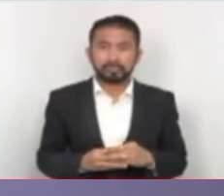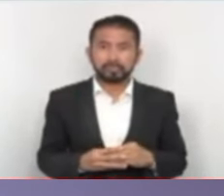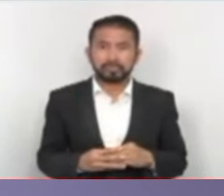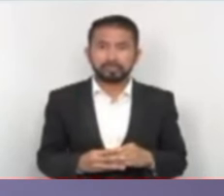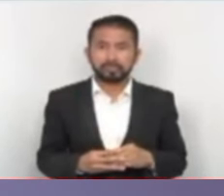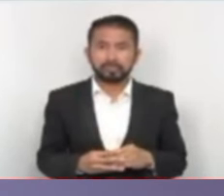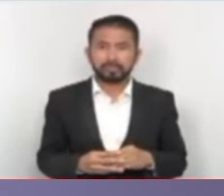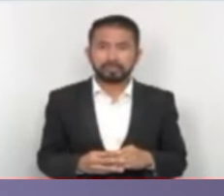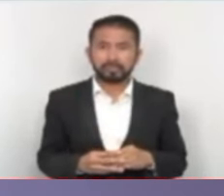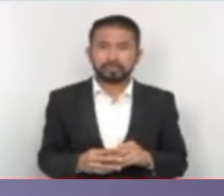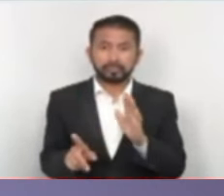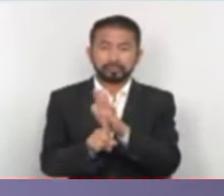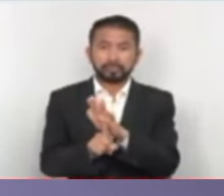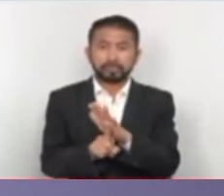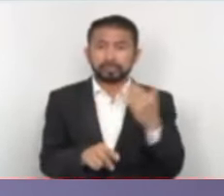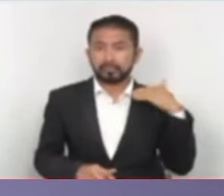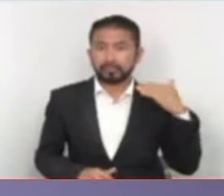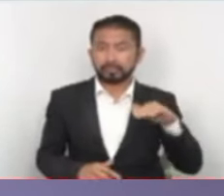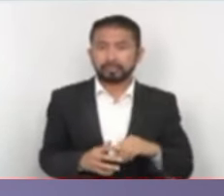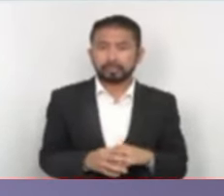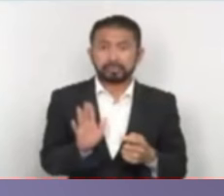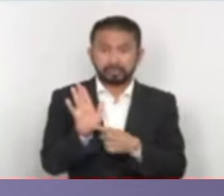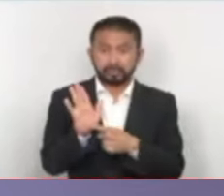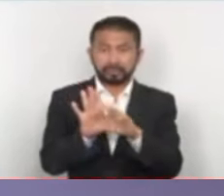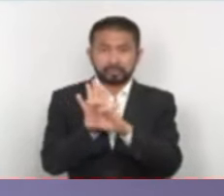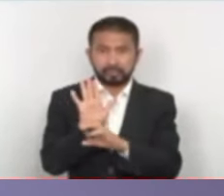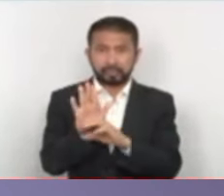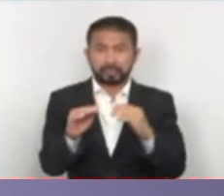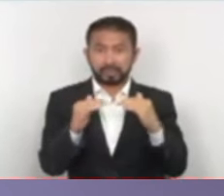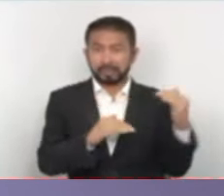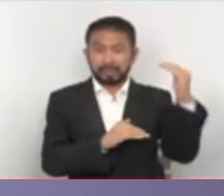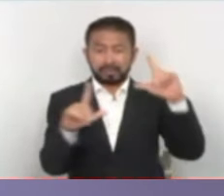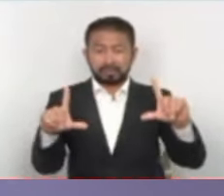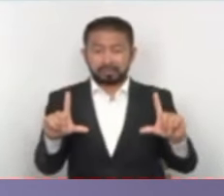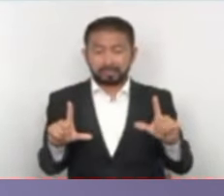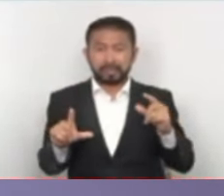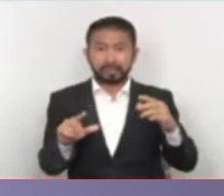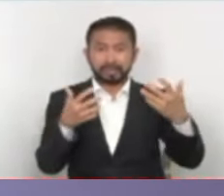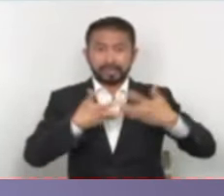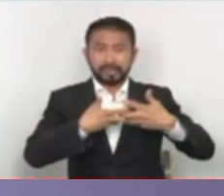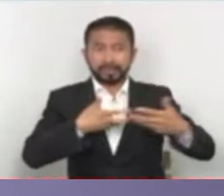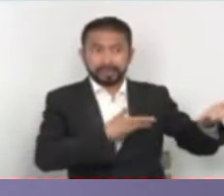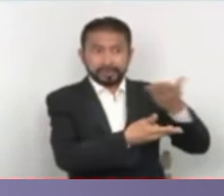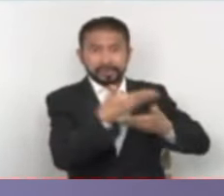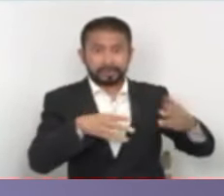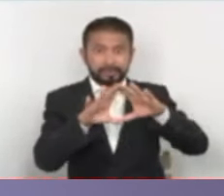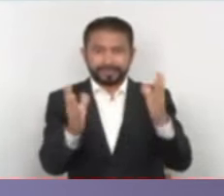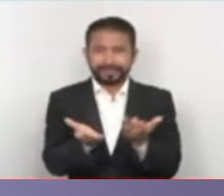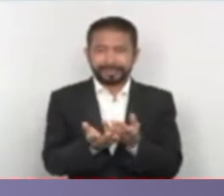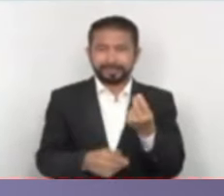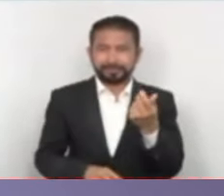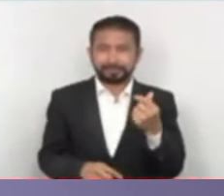La verdad es su hoja de vida. Además dice acá que tiene máster en negocios internacionales, ya como usted le